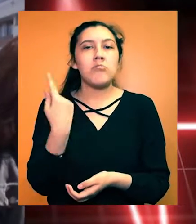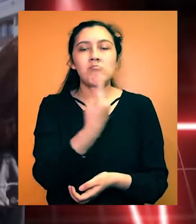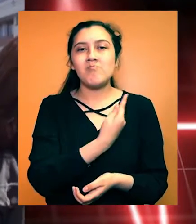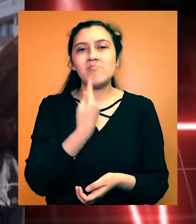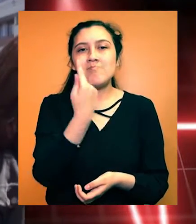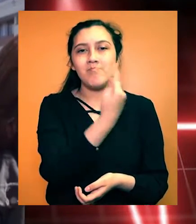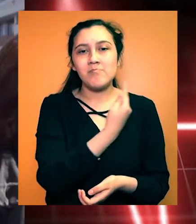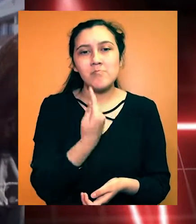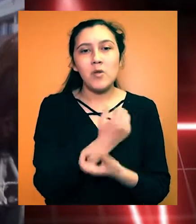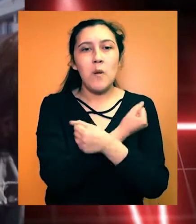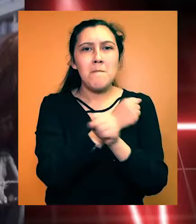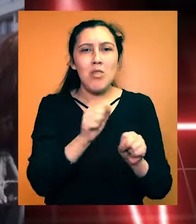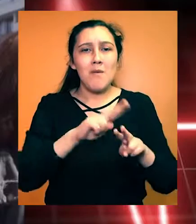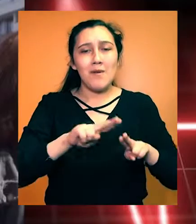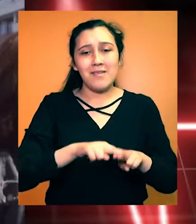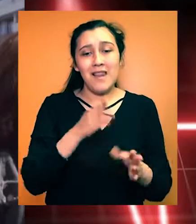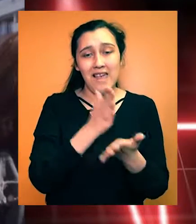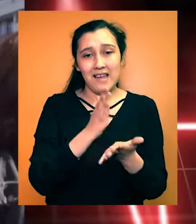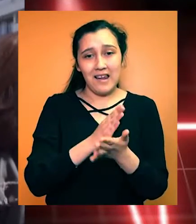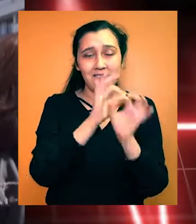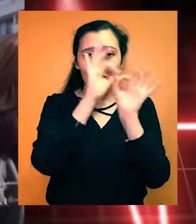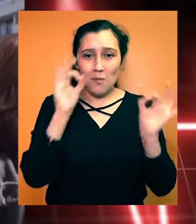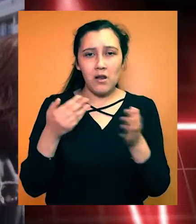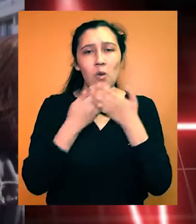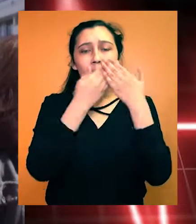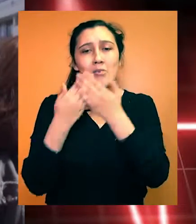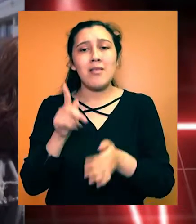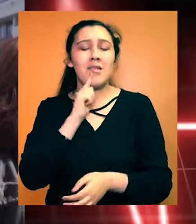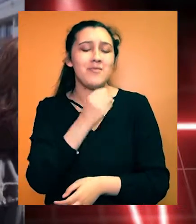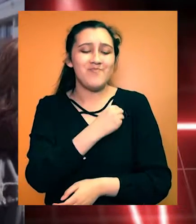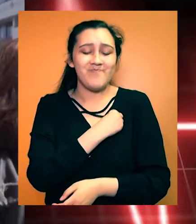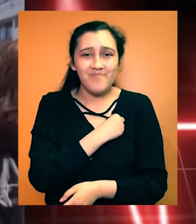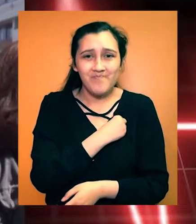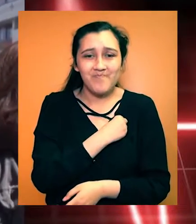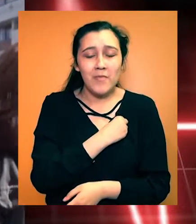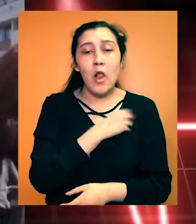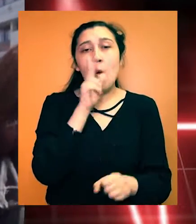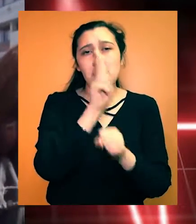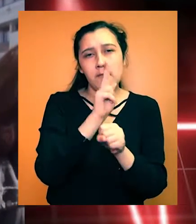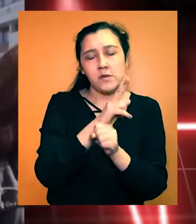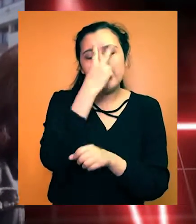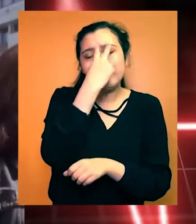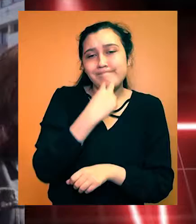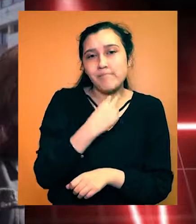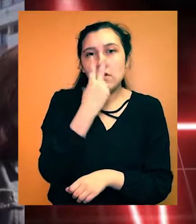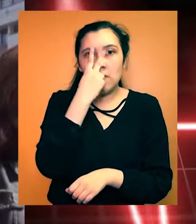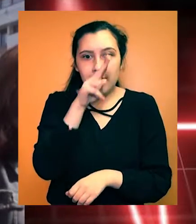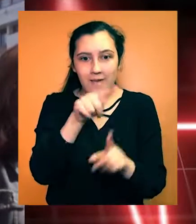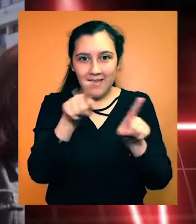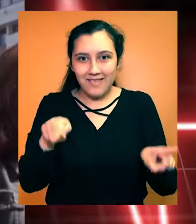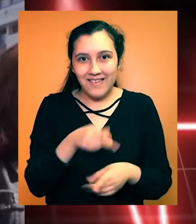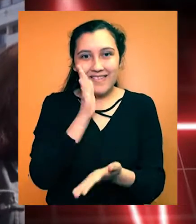por lo que estamos pasando nosotros en estos momentos. No podemos hacer clases normales, los chicos están sentidos, los profesores estamos muy, muy tristes y eso se nota en